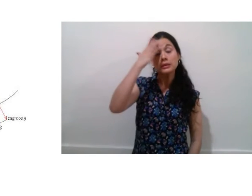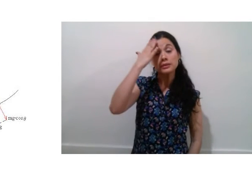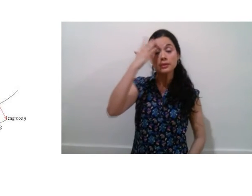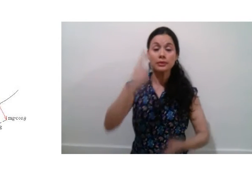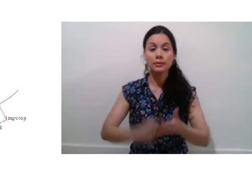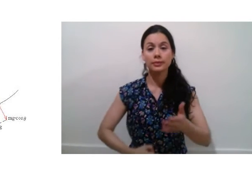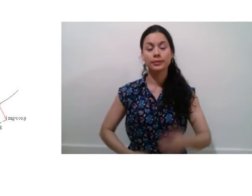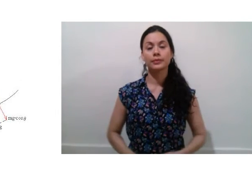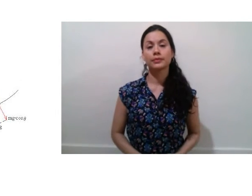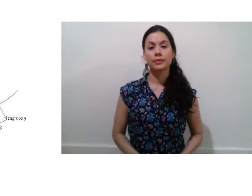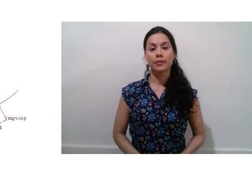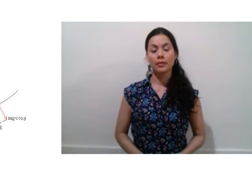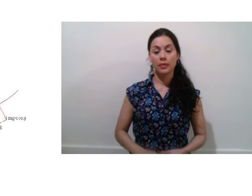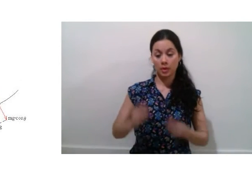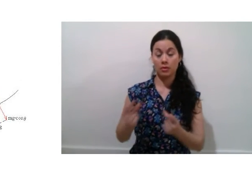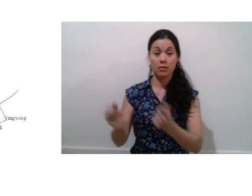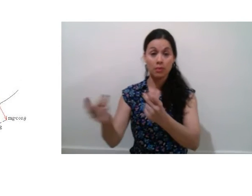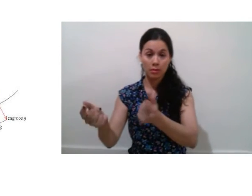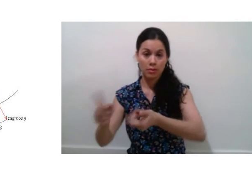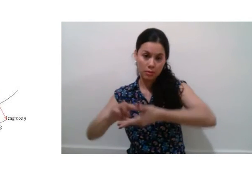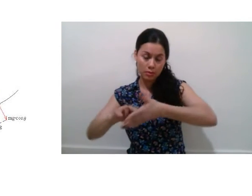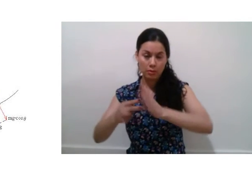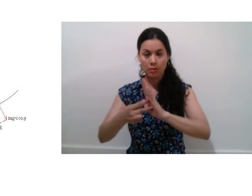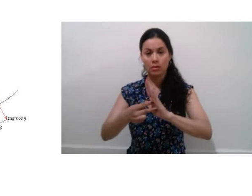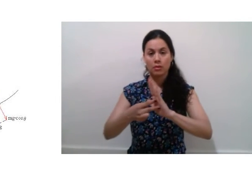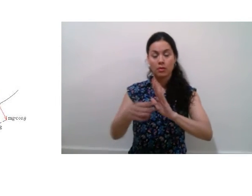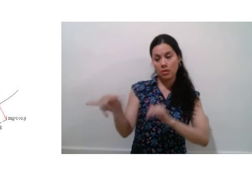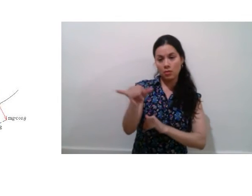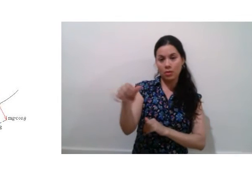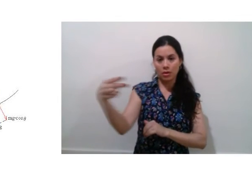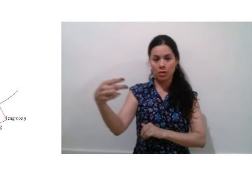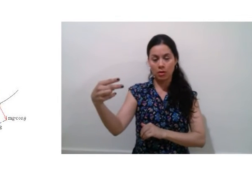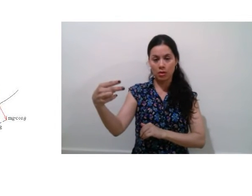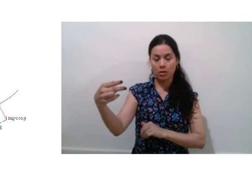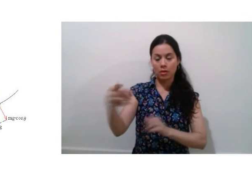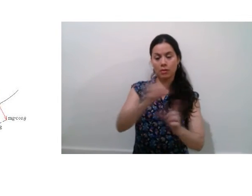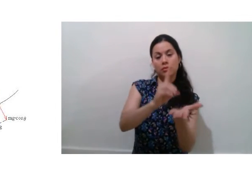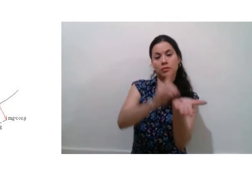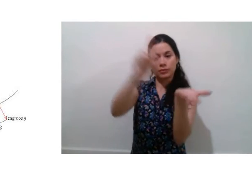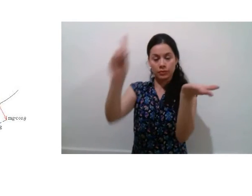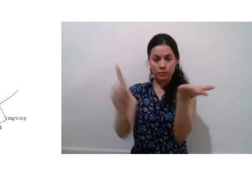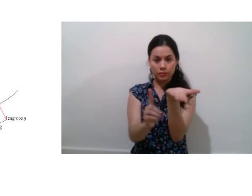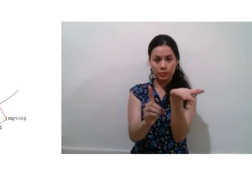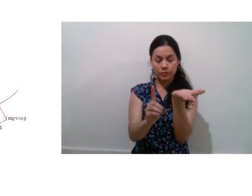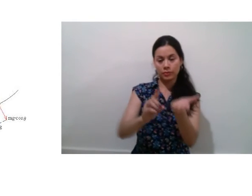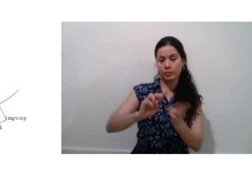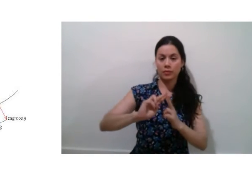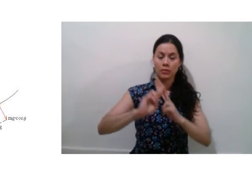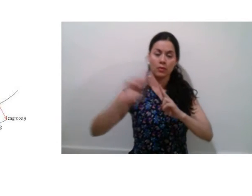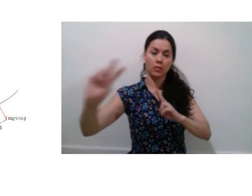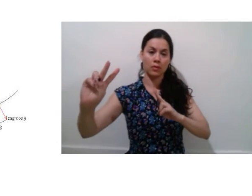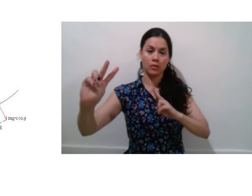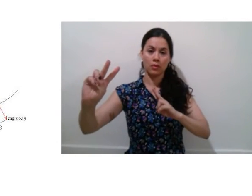Sabemos que la aceleración es igual a la derivada de la